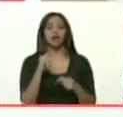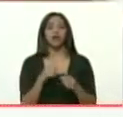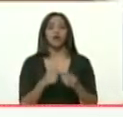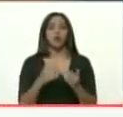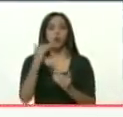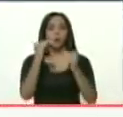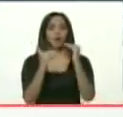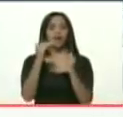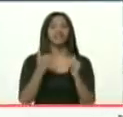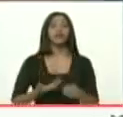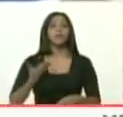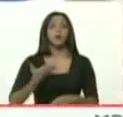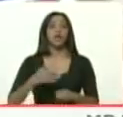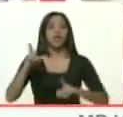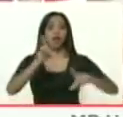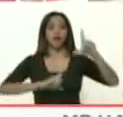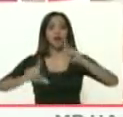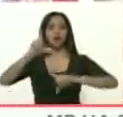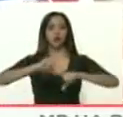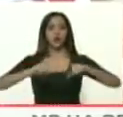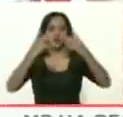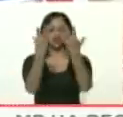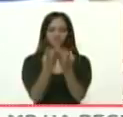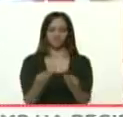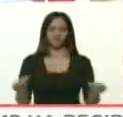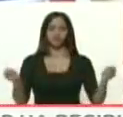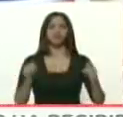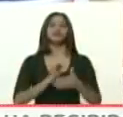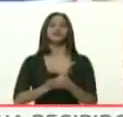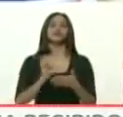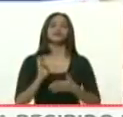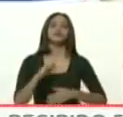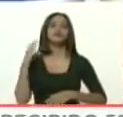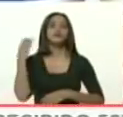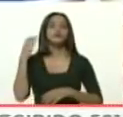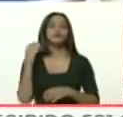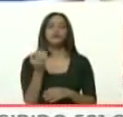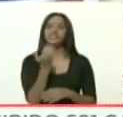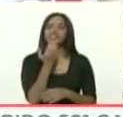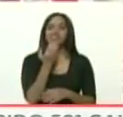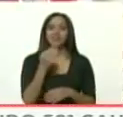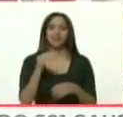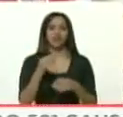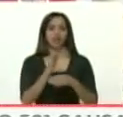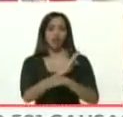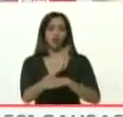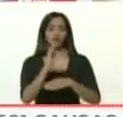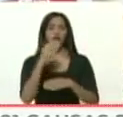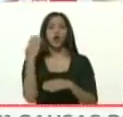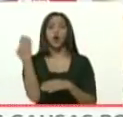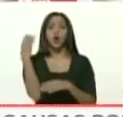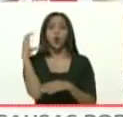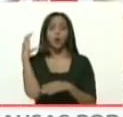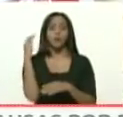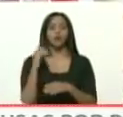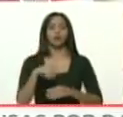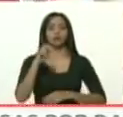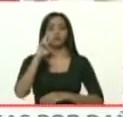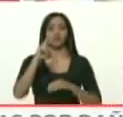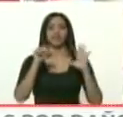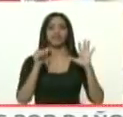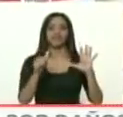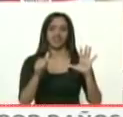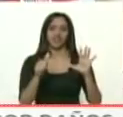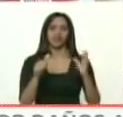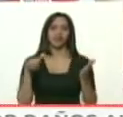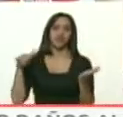bien importante, el laboratorio destruido en la frontera con Colombia, muy cerca de la frontera con Colombia, 26 pistas